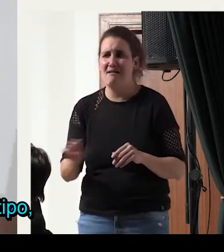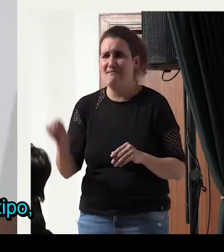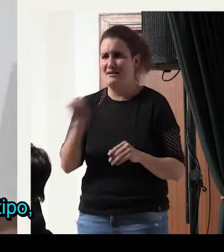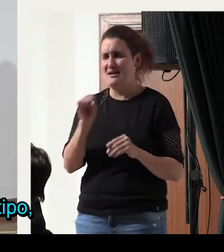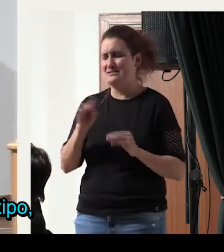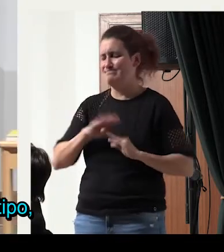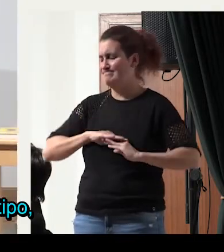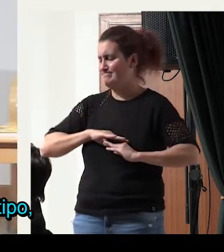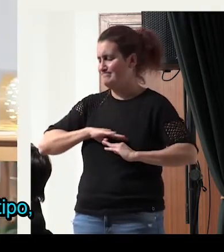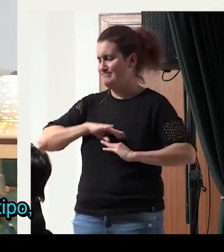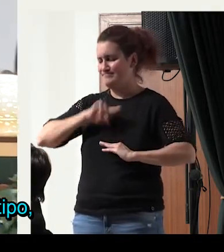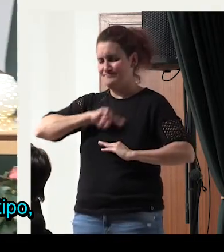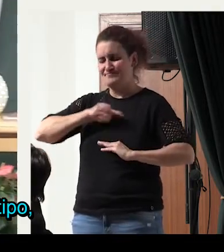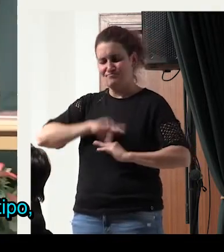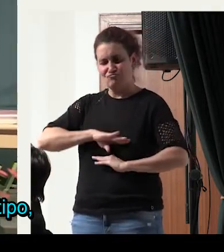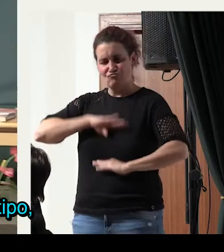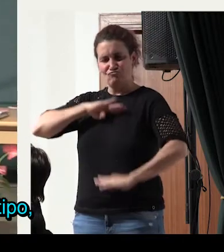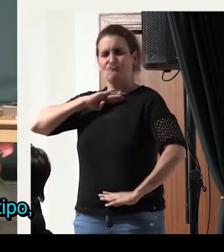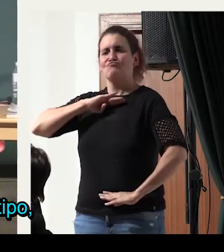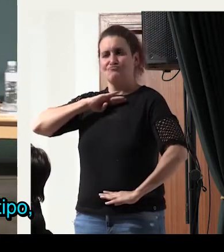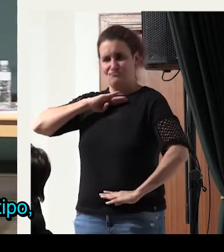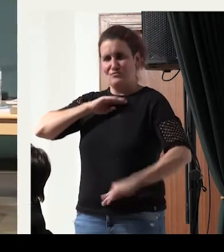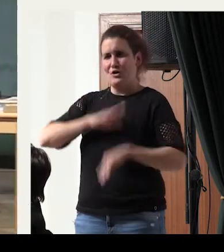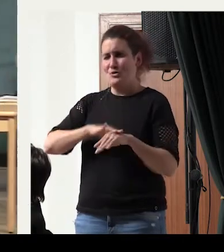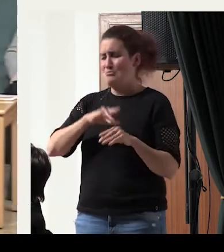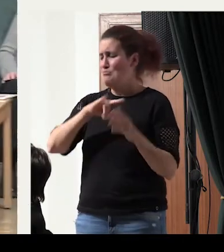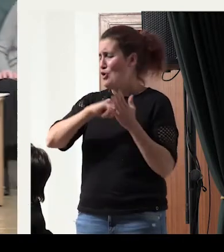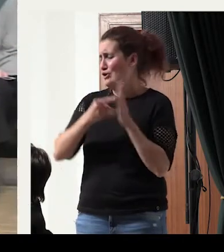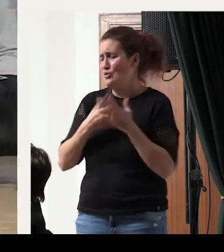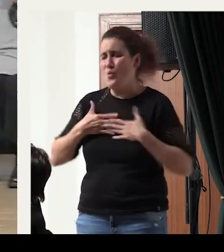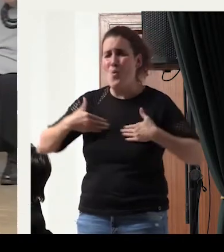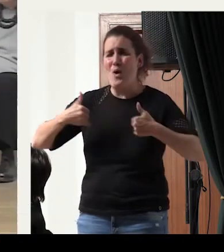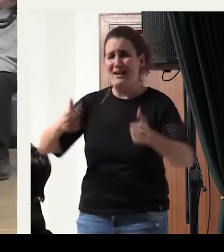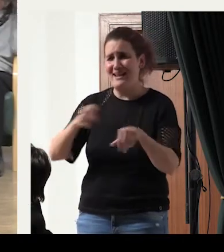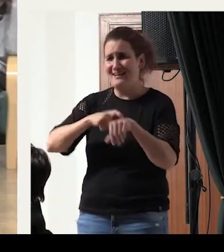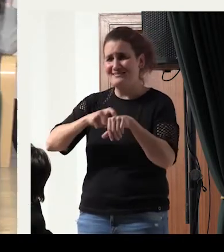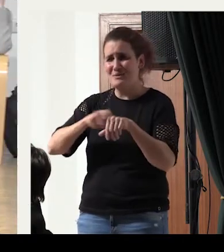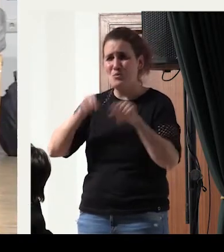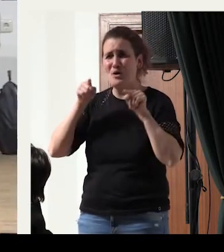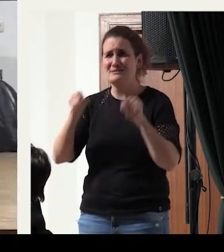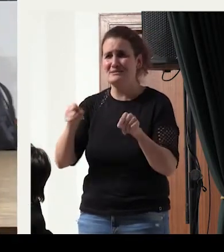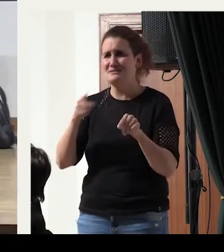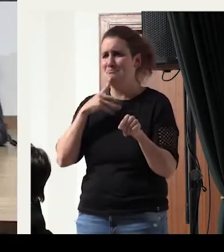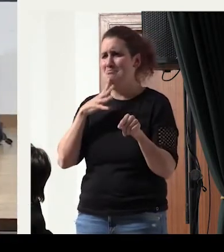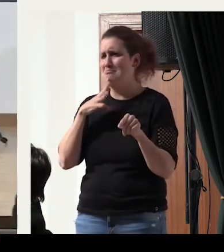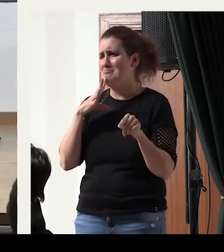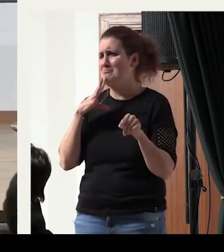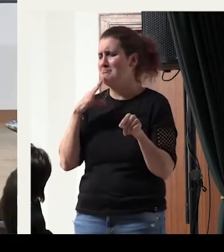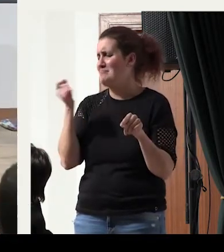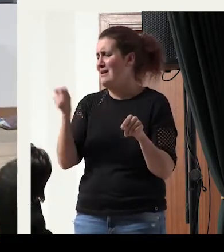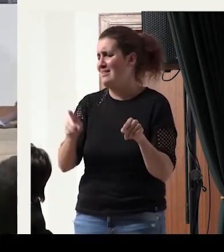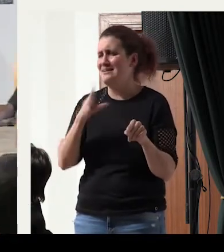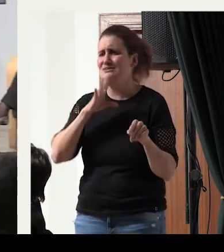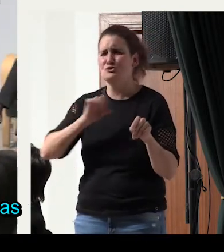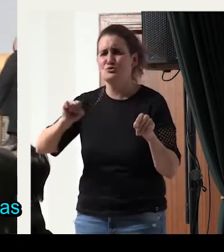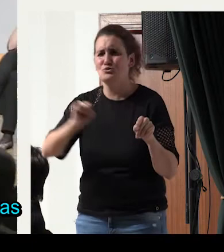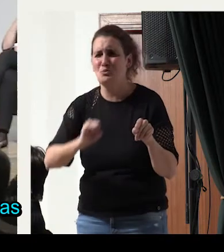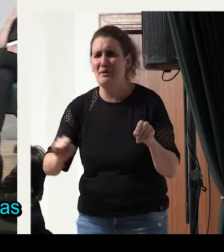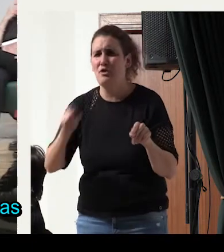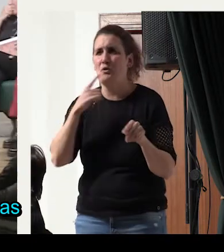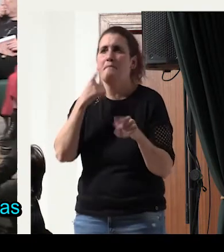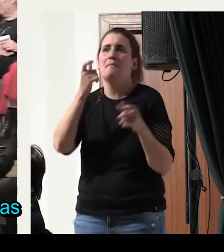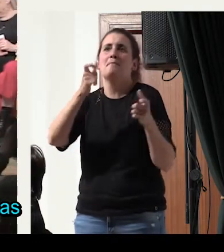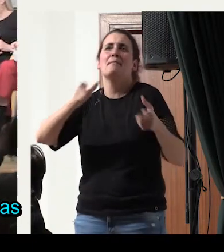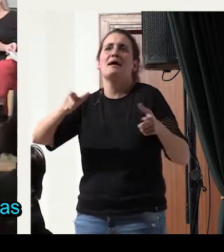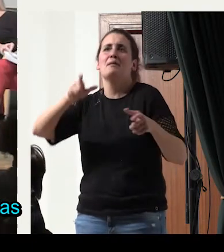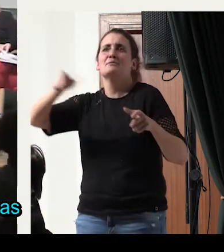cualquier proyecto de ese tipo, que me parece estupendo, es que es en principio para la gente que participa, pero luego el